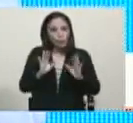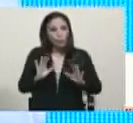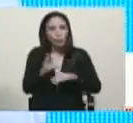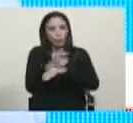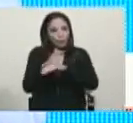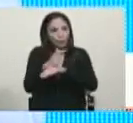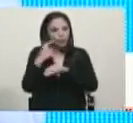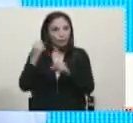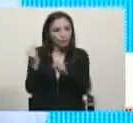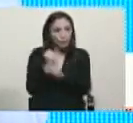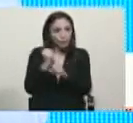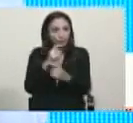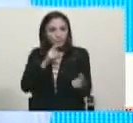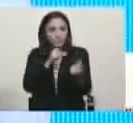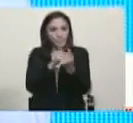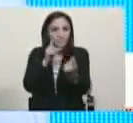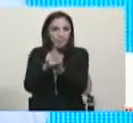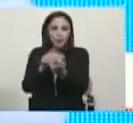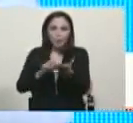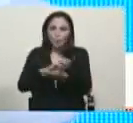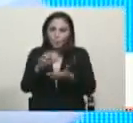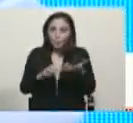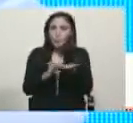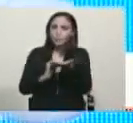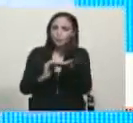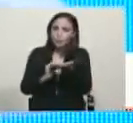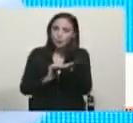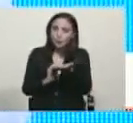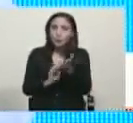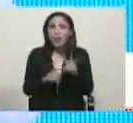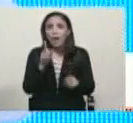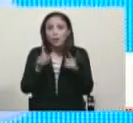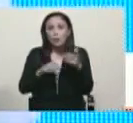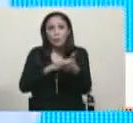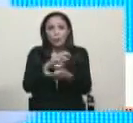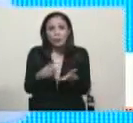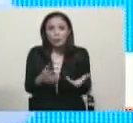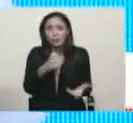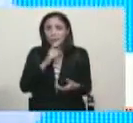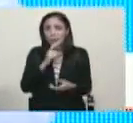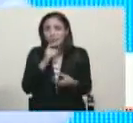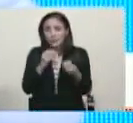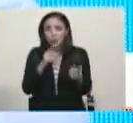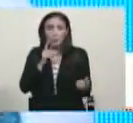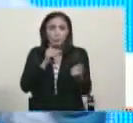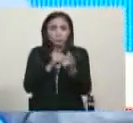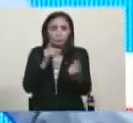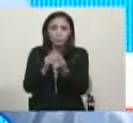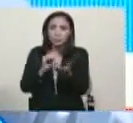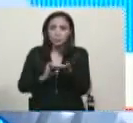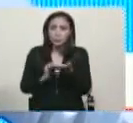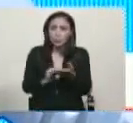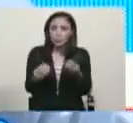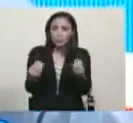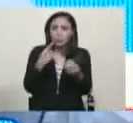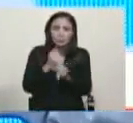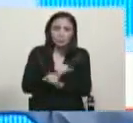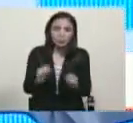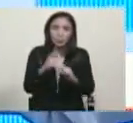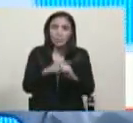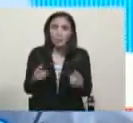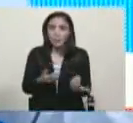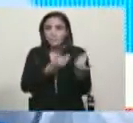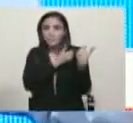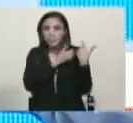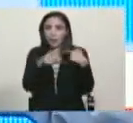gobernando, atendiendo los problemas. A veces hay problemas difíciles de atender y resolver, pero tenemos que estar ahí encima, querido